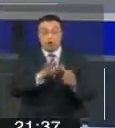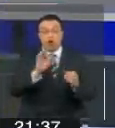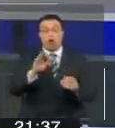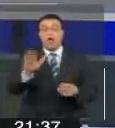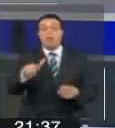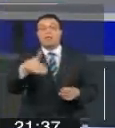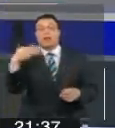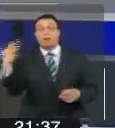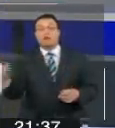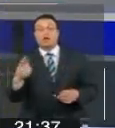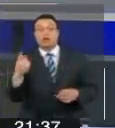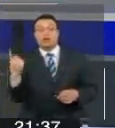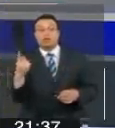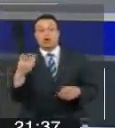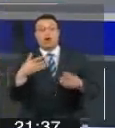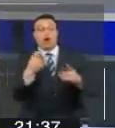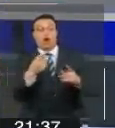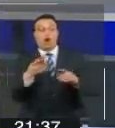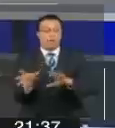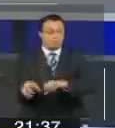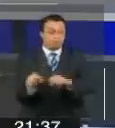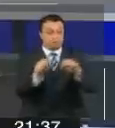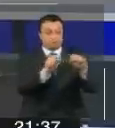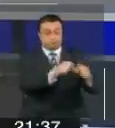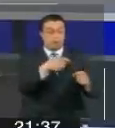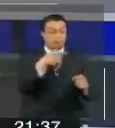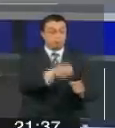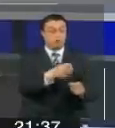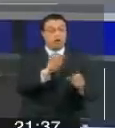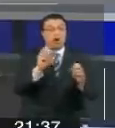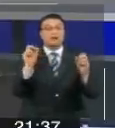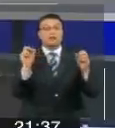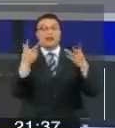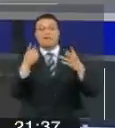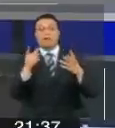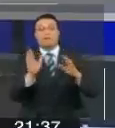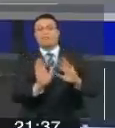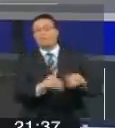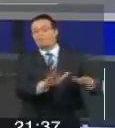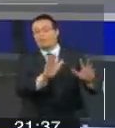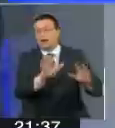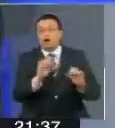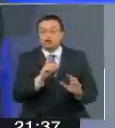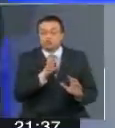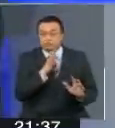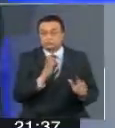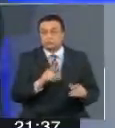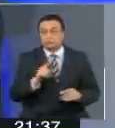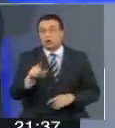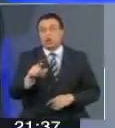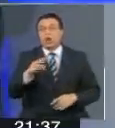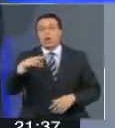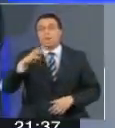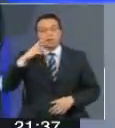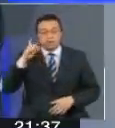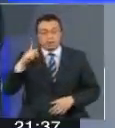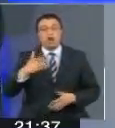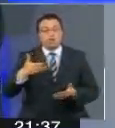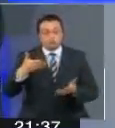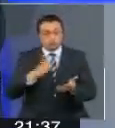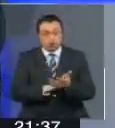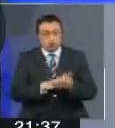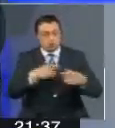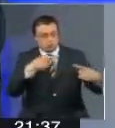Miguel Enríquez es rematado o si se le pudo salvar o no. hijo Miguel Enríquez muere en